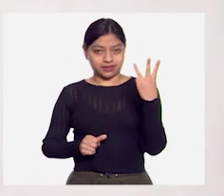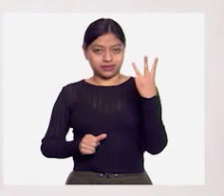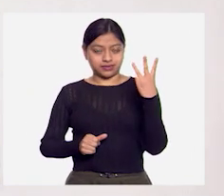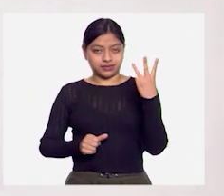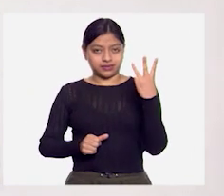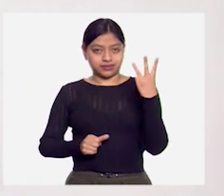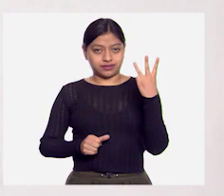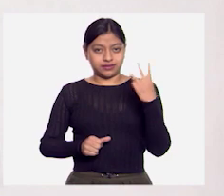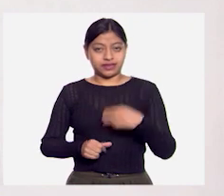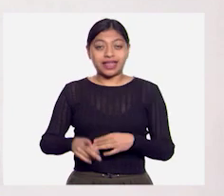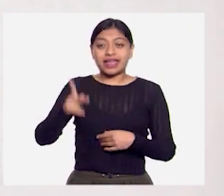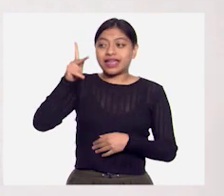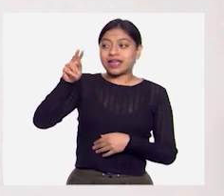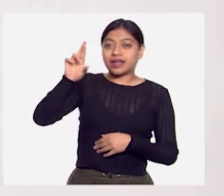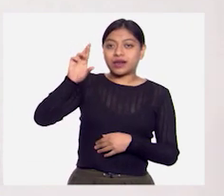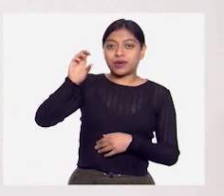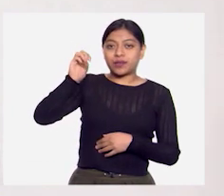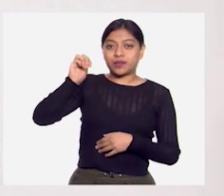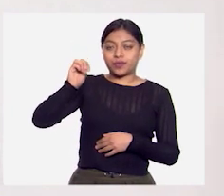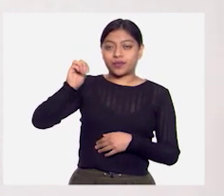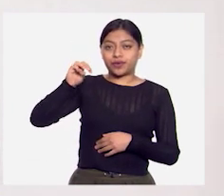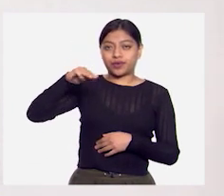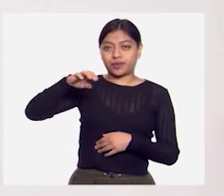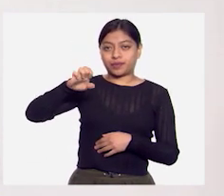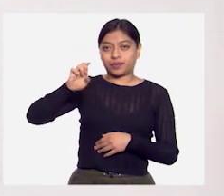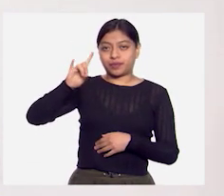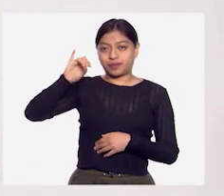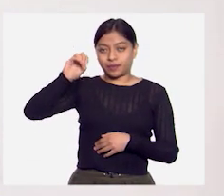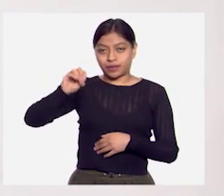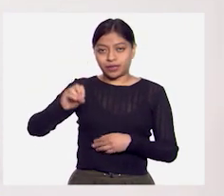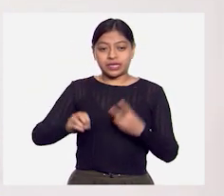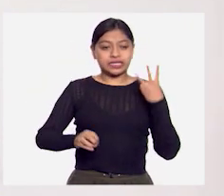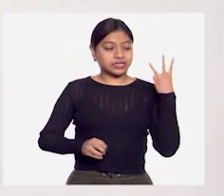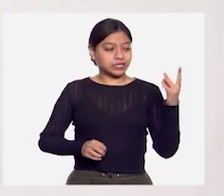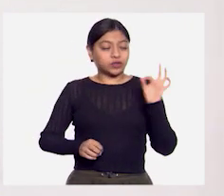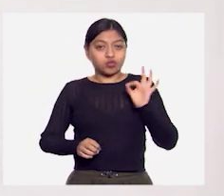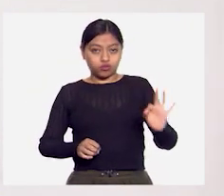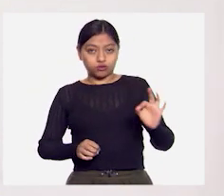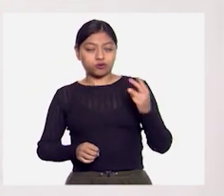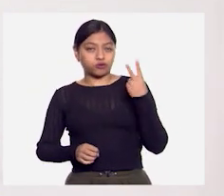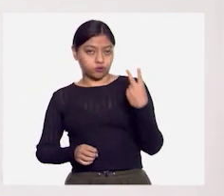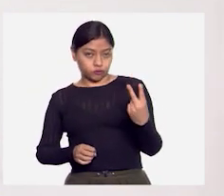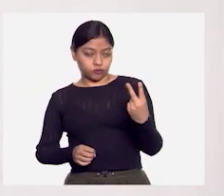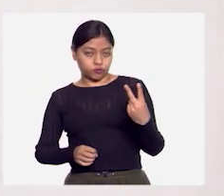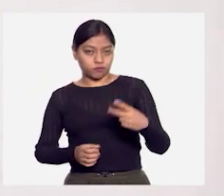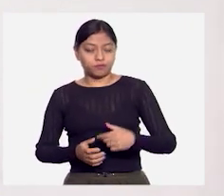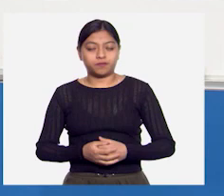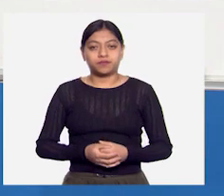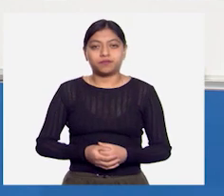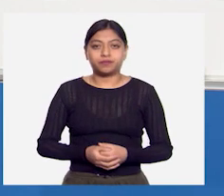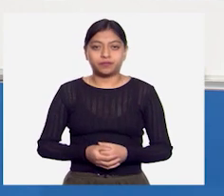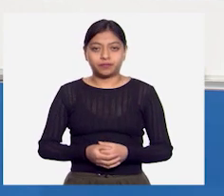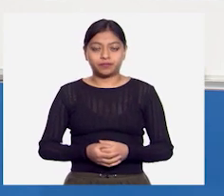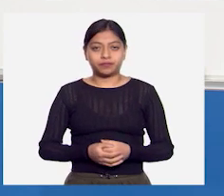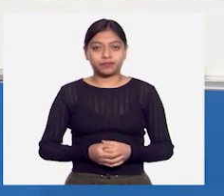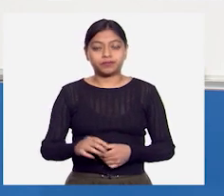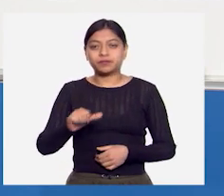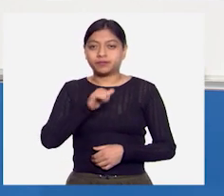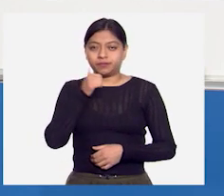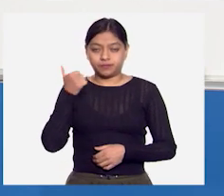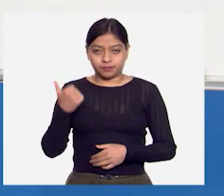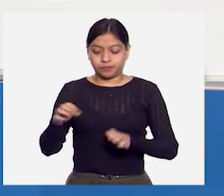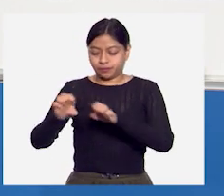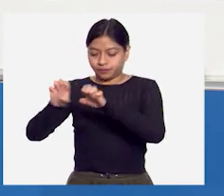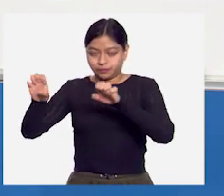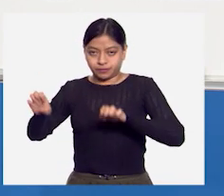Y la media aritmética es 3.2. Oh. En el caso del